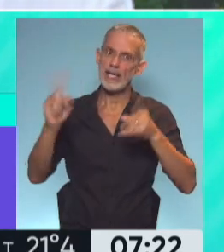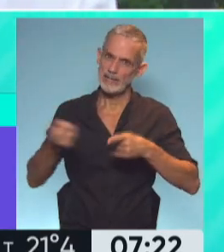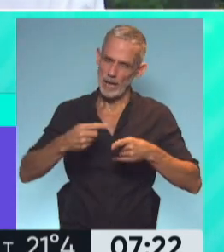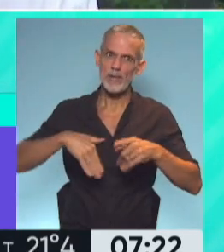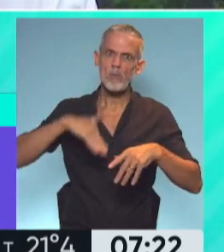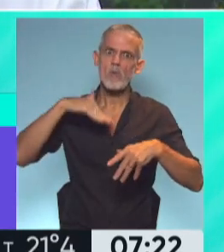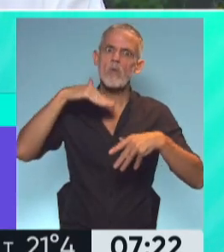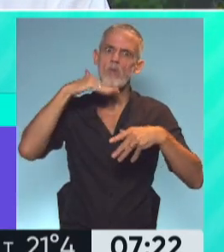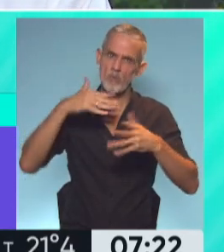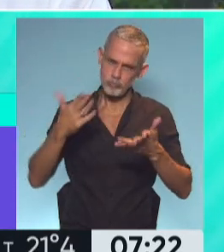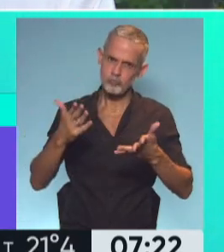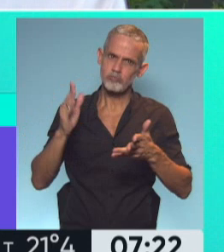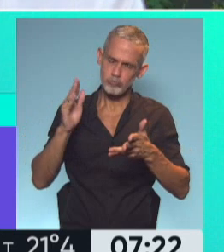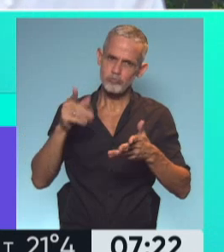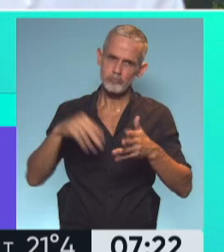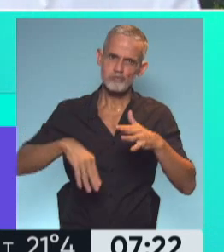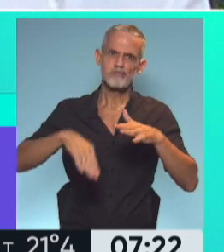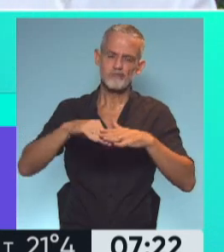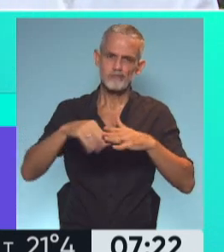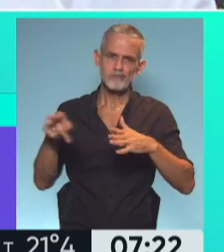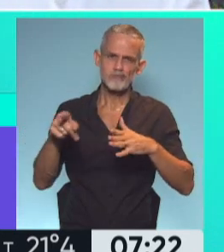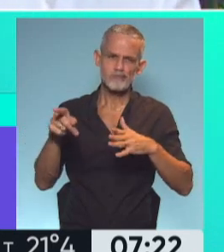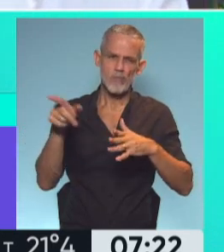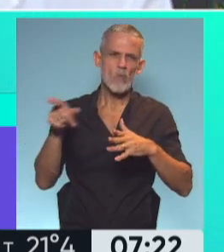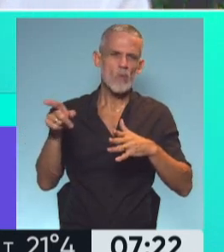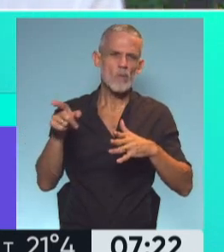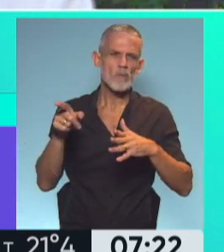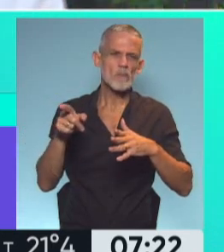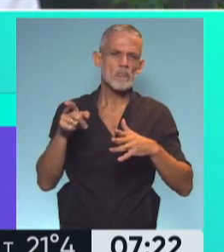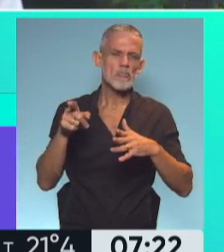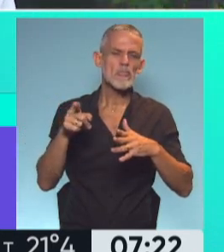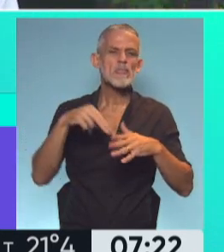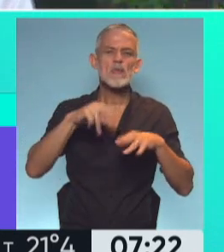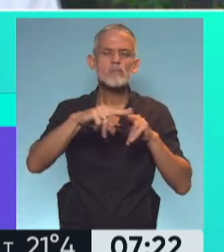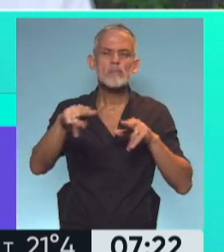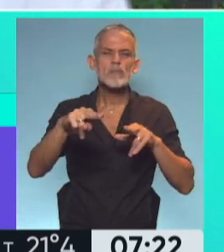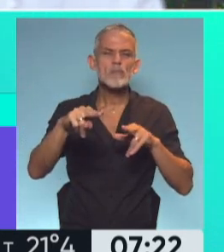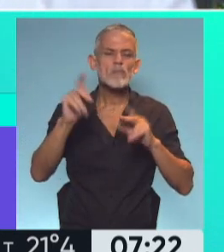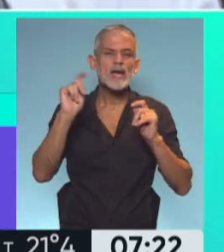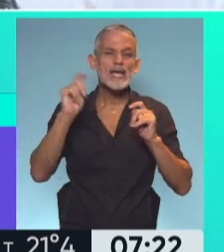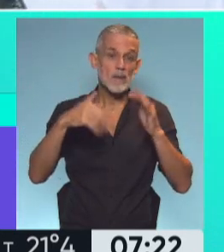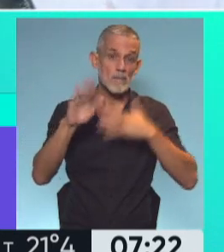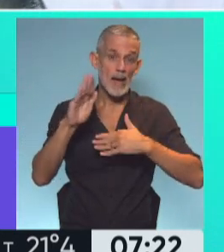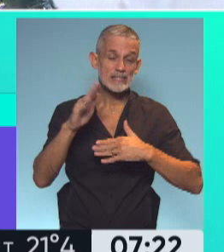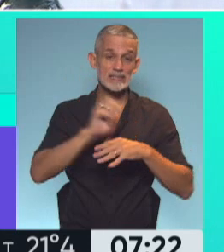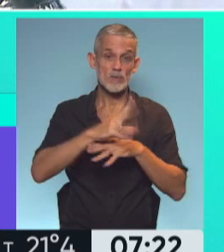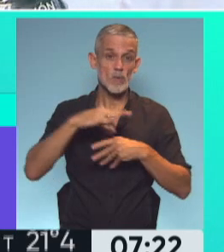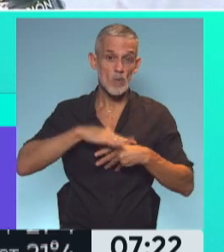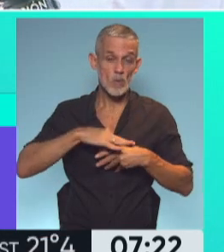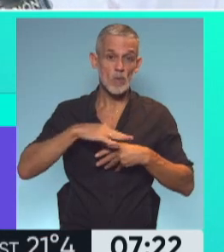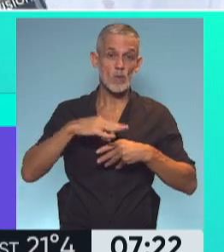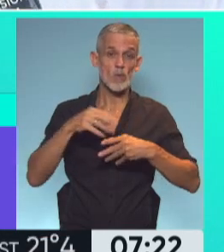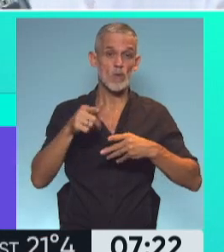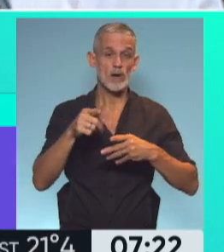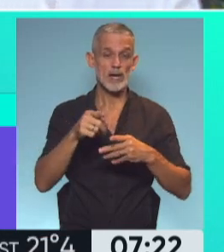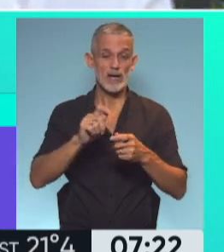del colapso, está básicamente ocupada por pacientes infectados con